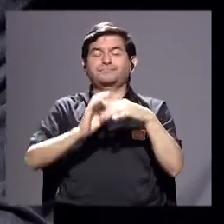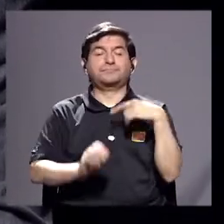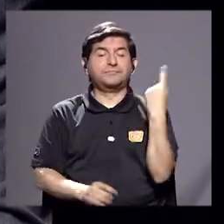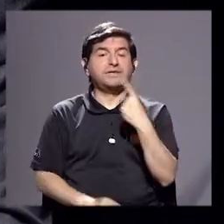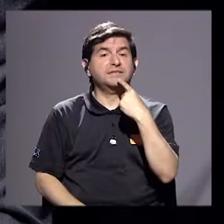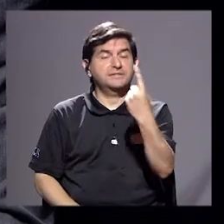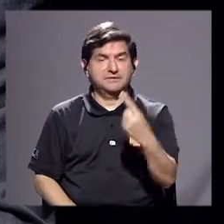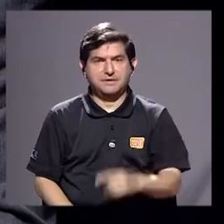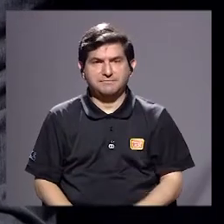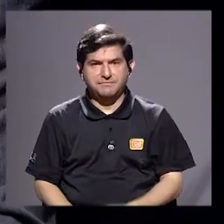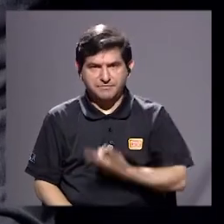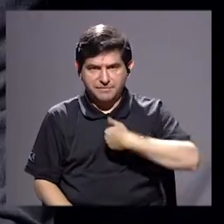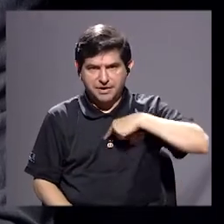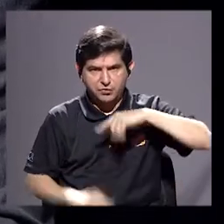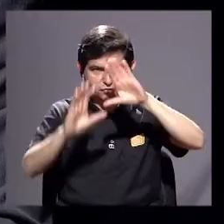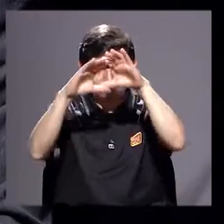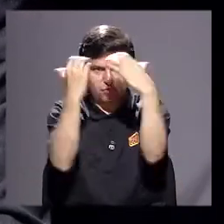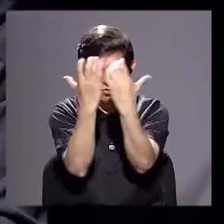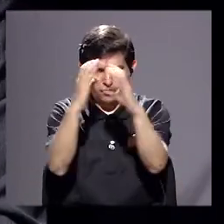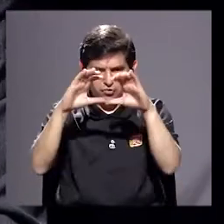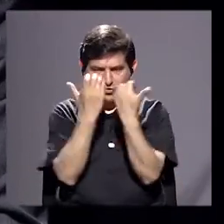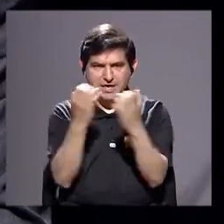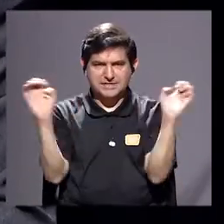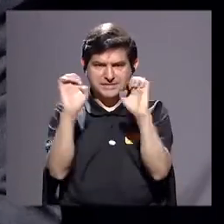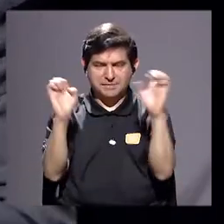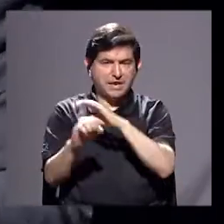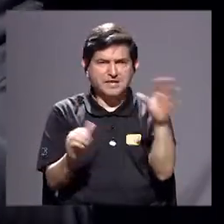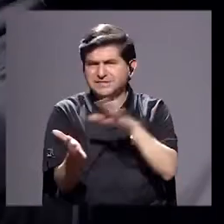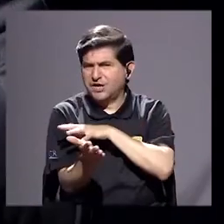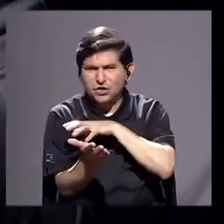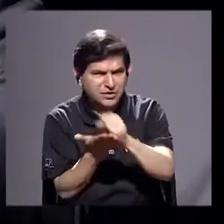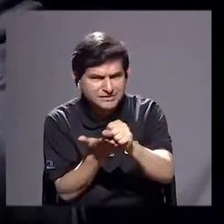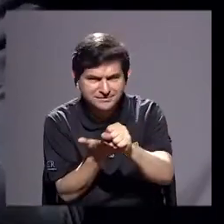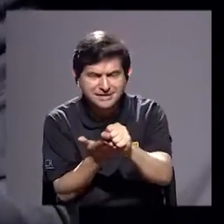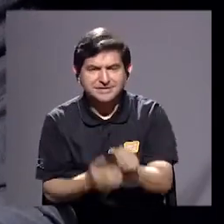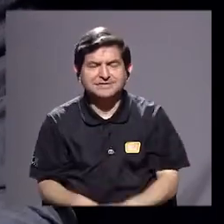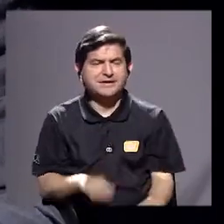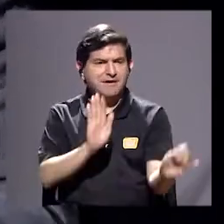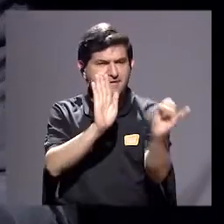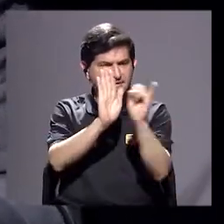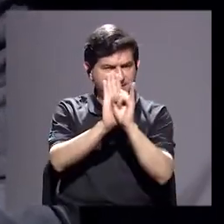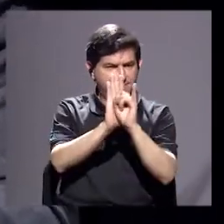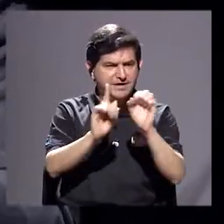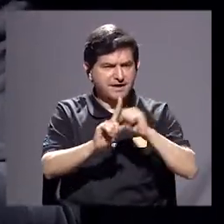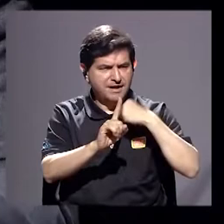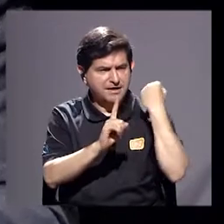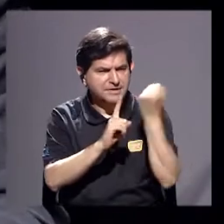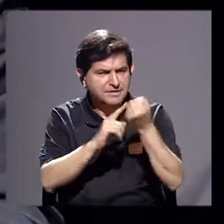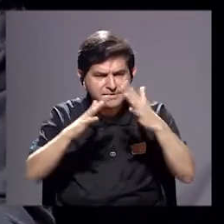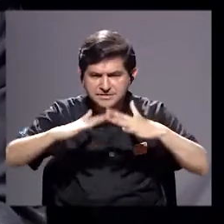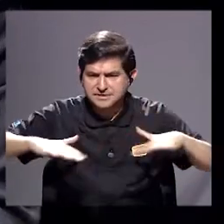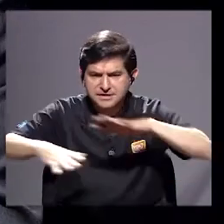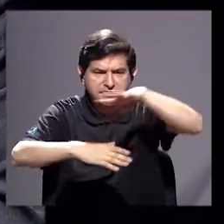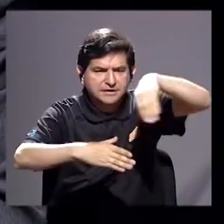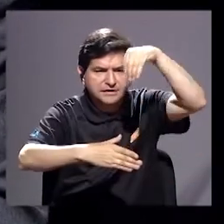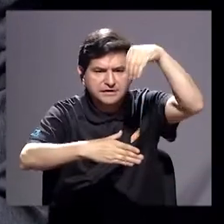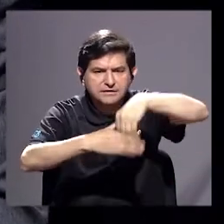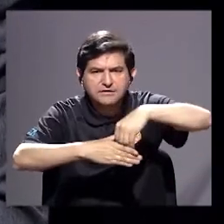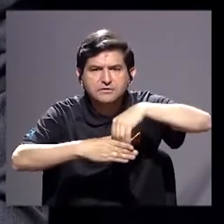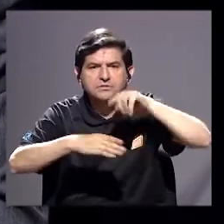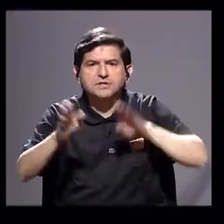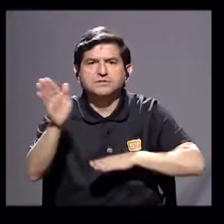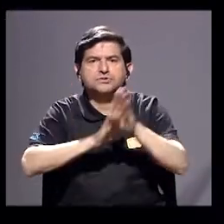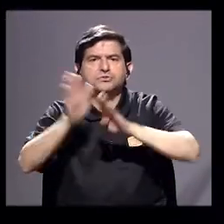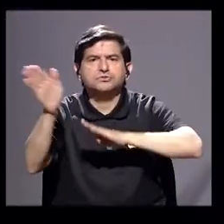decimos que cuando vamos a categorizar la emergencia o el desastre tenemos que identificar el escenario el contexto en el que nos estamos desarrollando